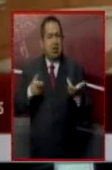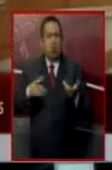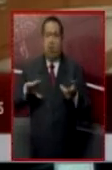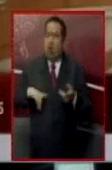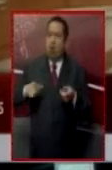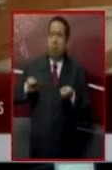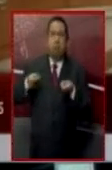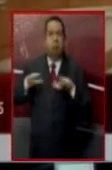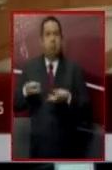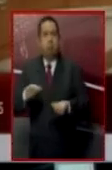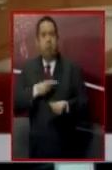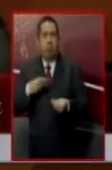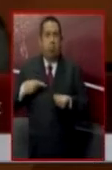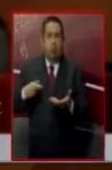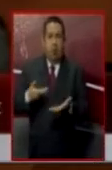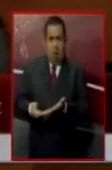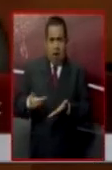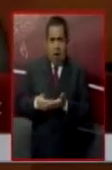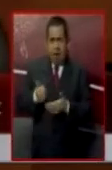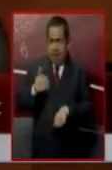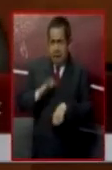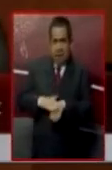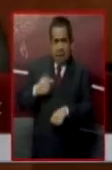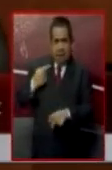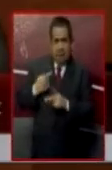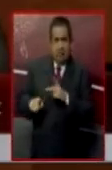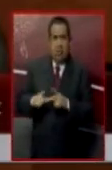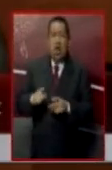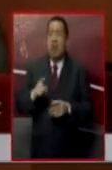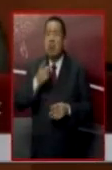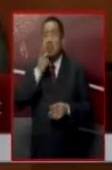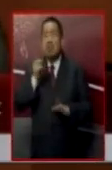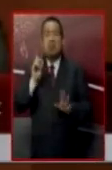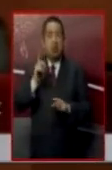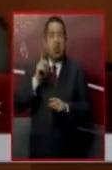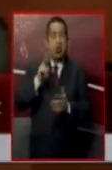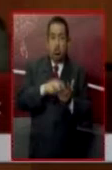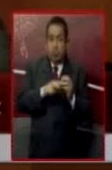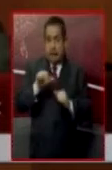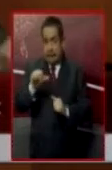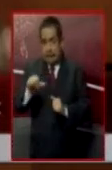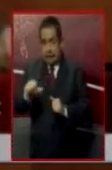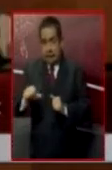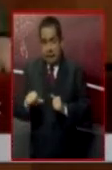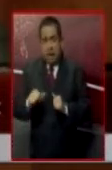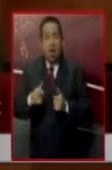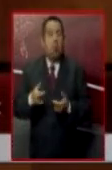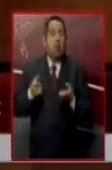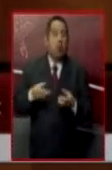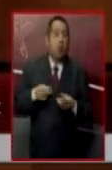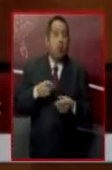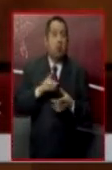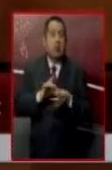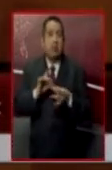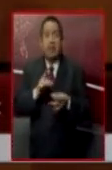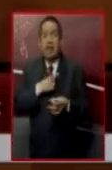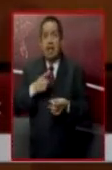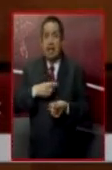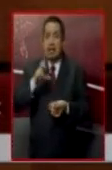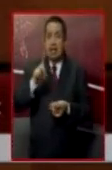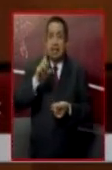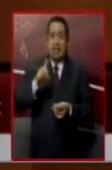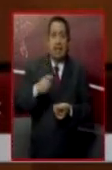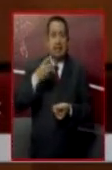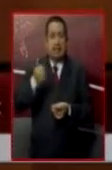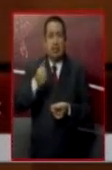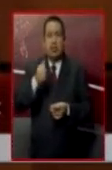pública. Al inicio de la actual administración, estimó que para 2016 esta representaría el